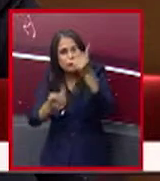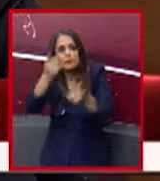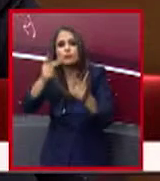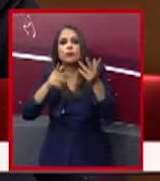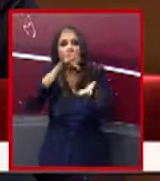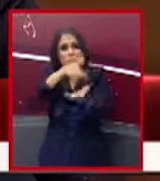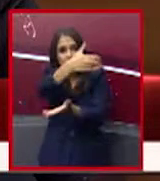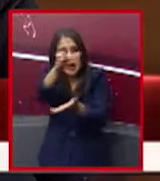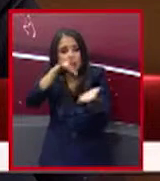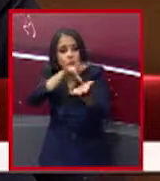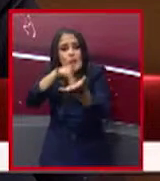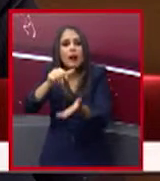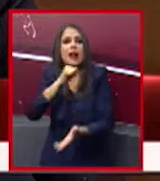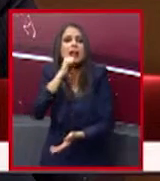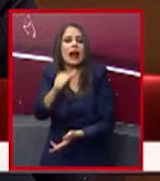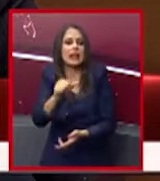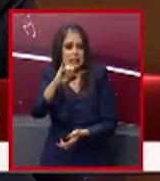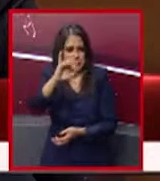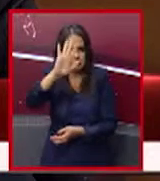otras personas que